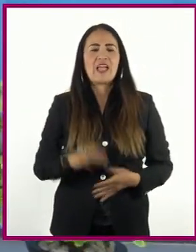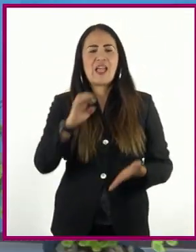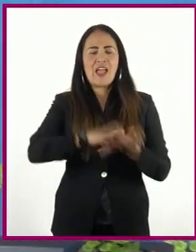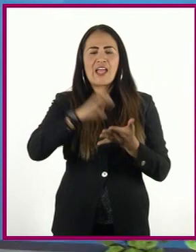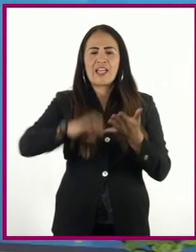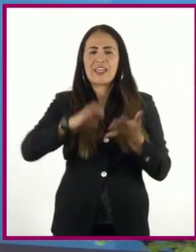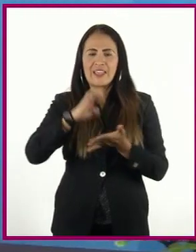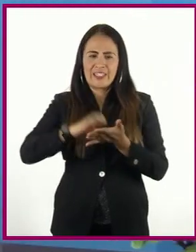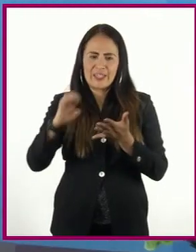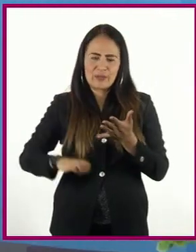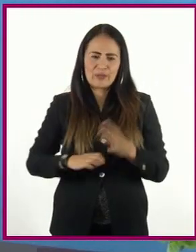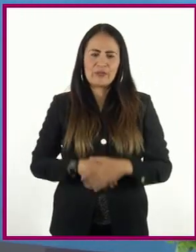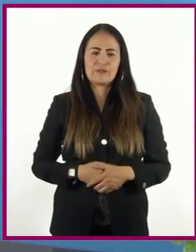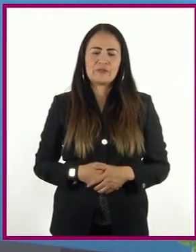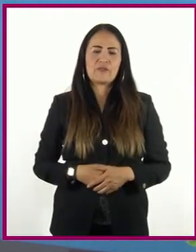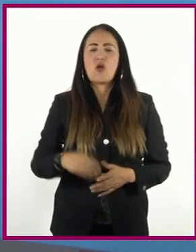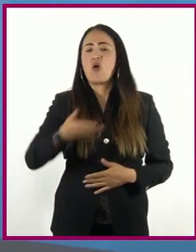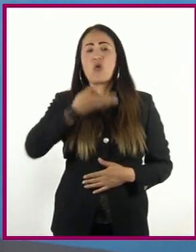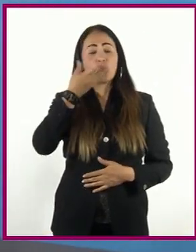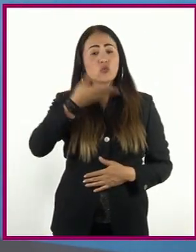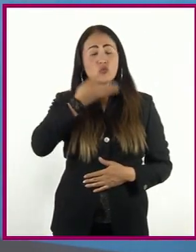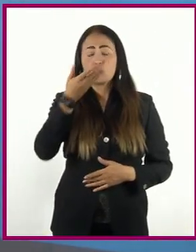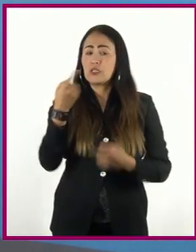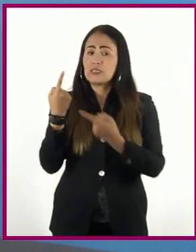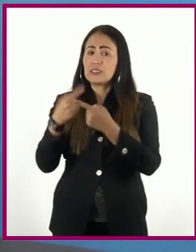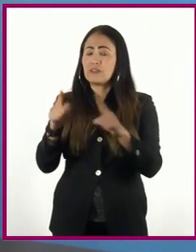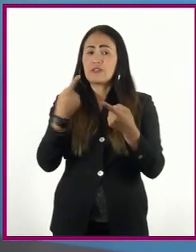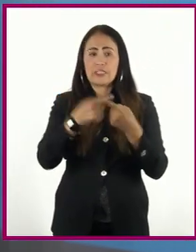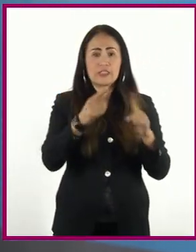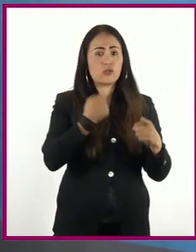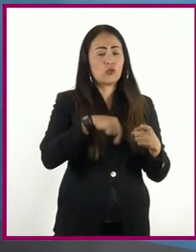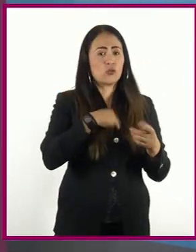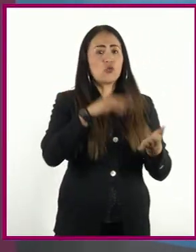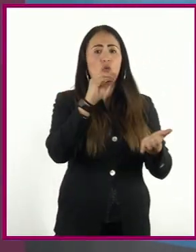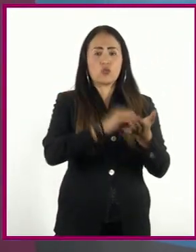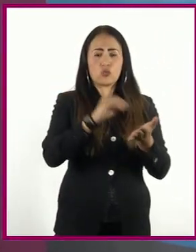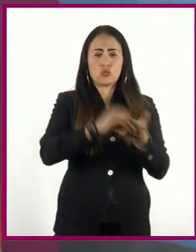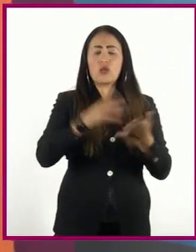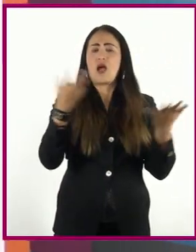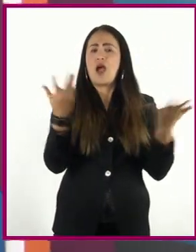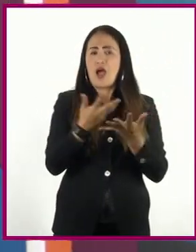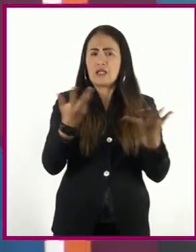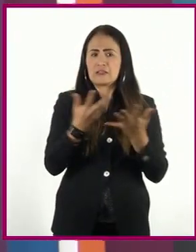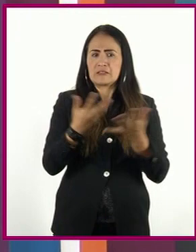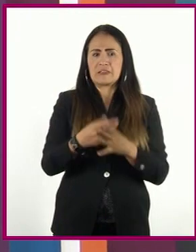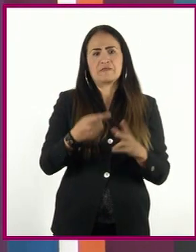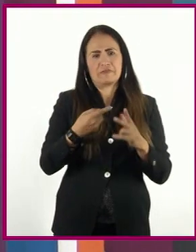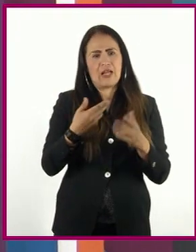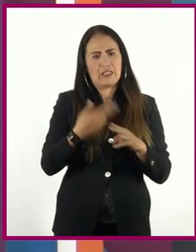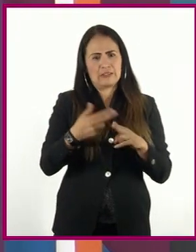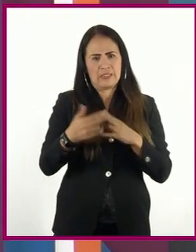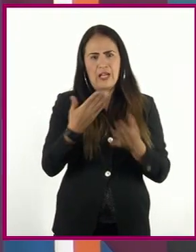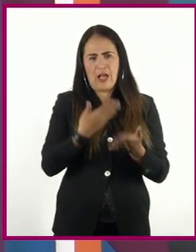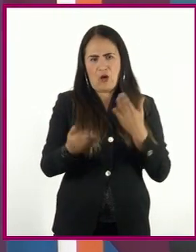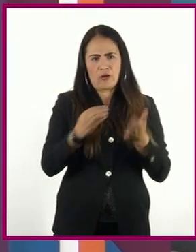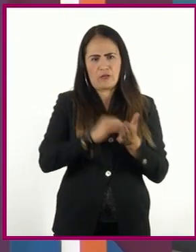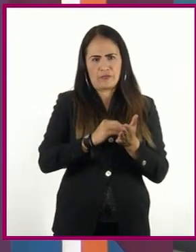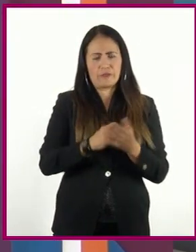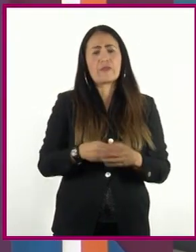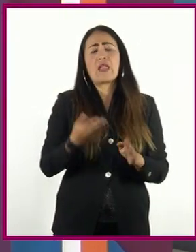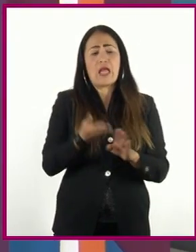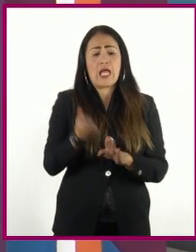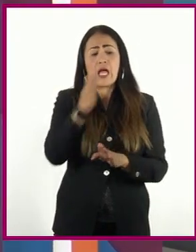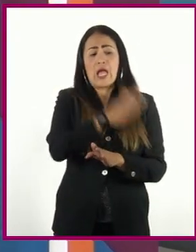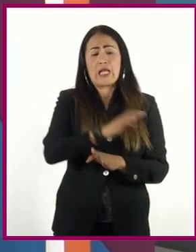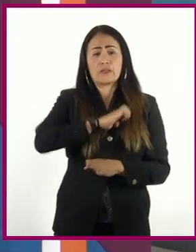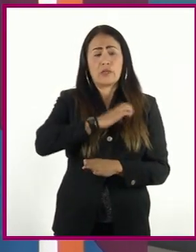ejemplos. Diversas tradiciones que aún conservamos y practicamos tuvieron su origen mucho antes de la llegada de los